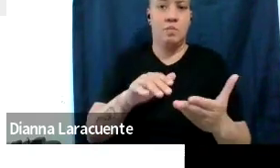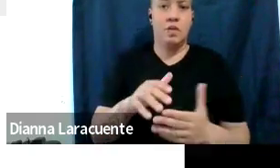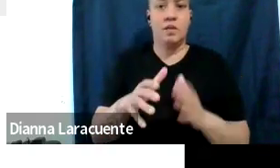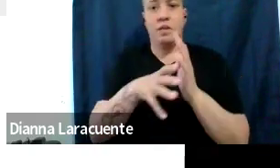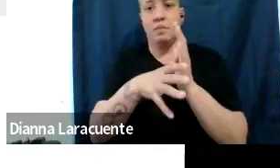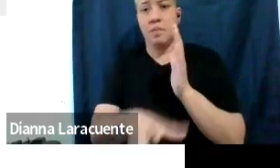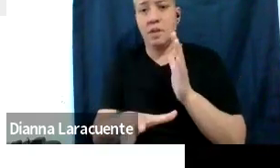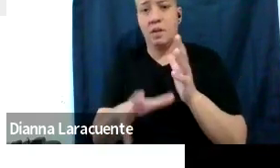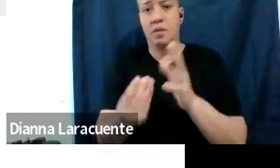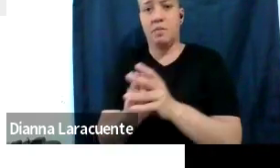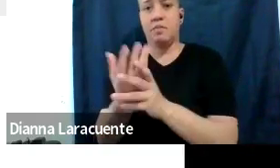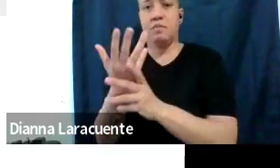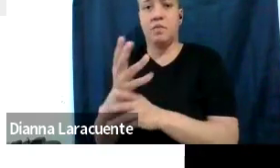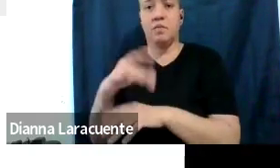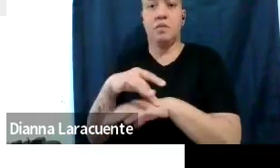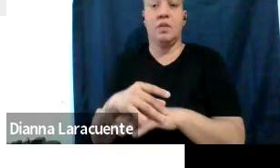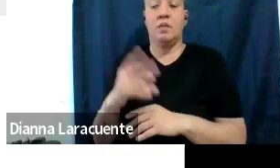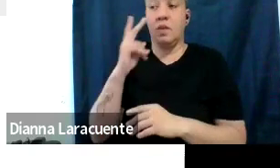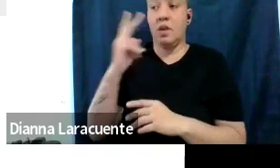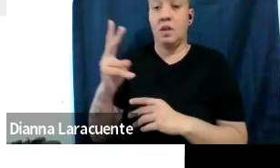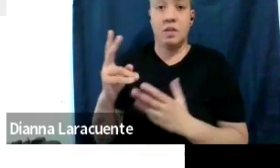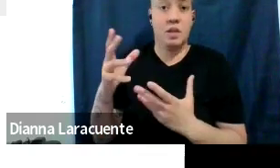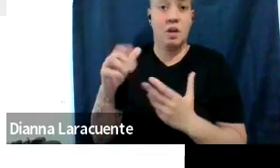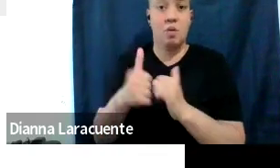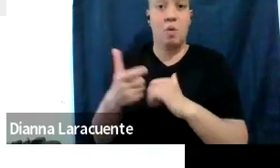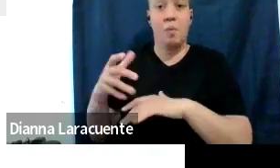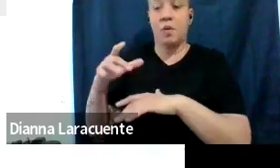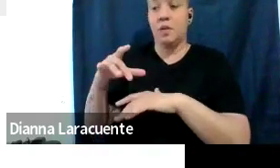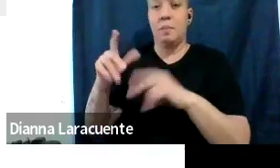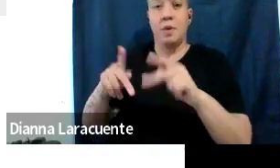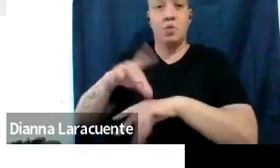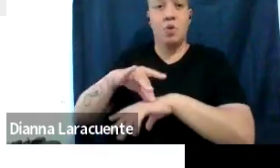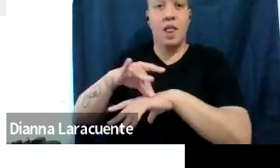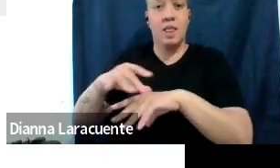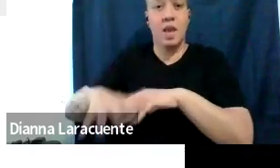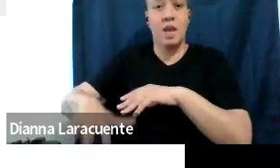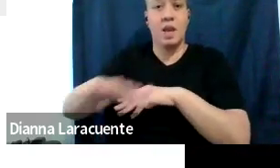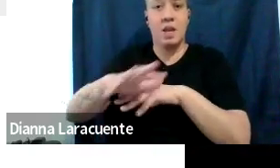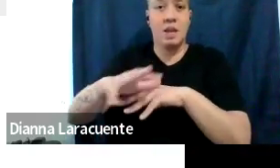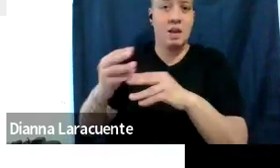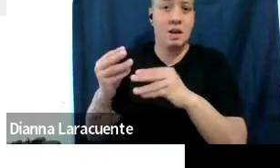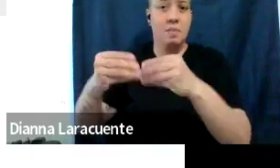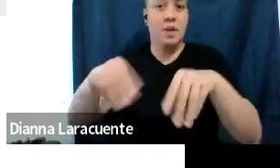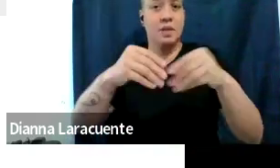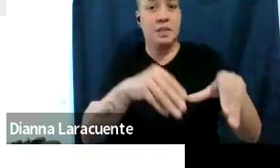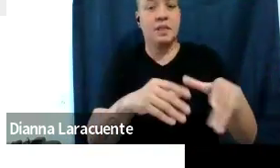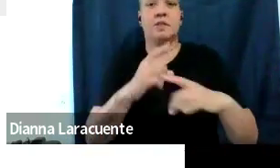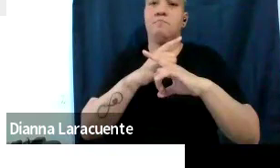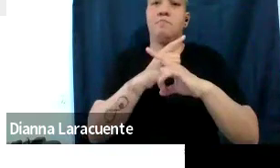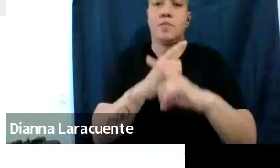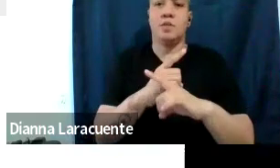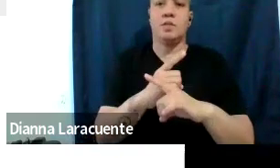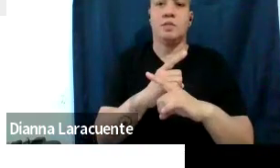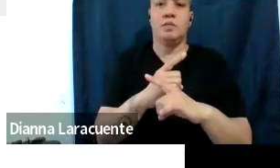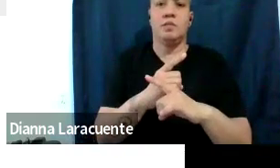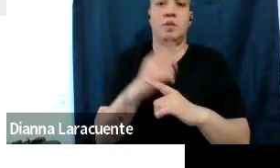tierras. Él veía cómo la gente perdía sus tierras. Esto es un país agrícola, era una industria agrícola. Nos defendió como pocos